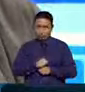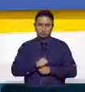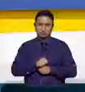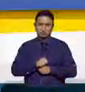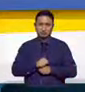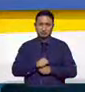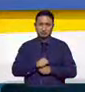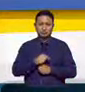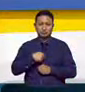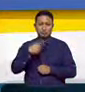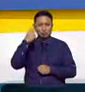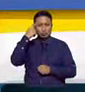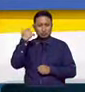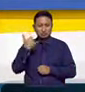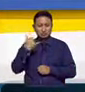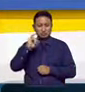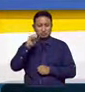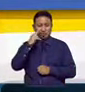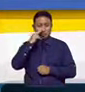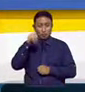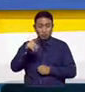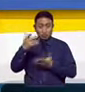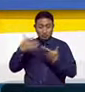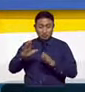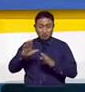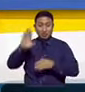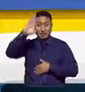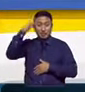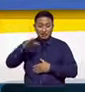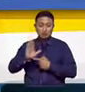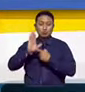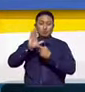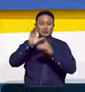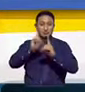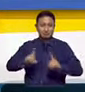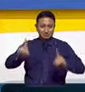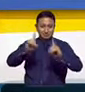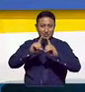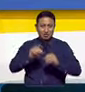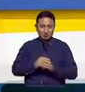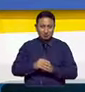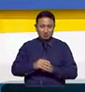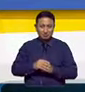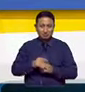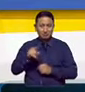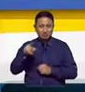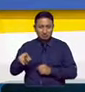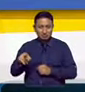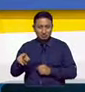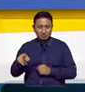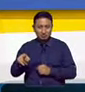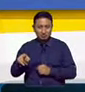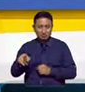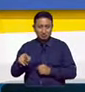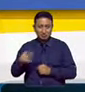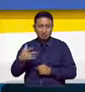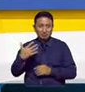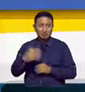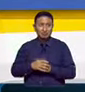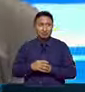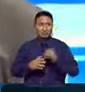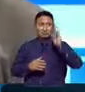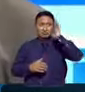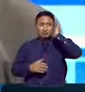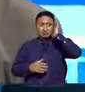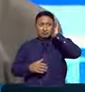Yo creería que no es en junio cuando Brasil quiera presentarnos los datos de la justicia brasileña que va a salir. Inevitablemente saldrán los